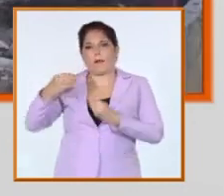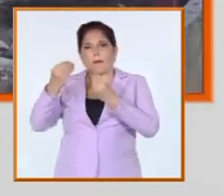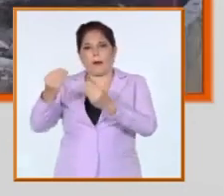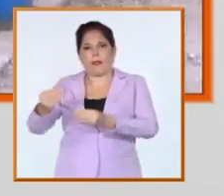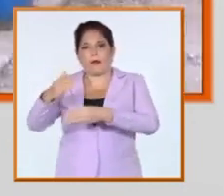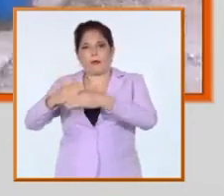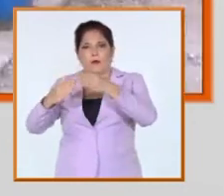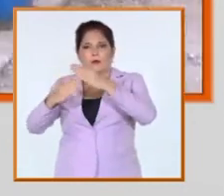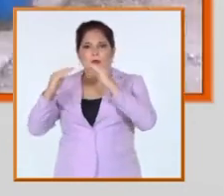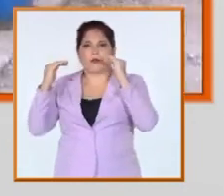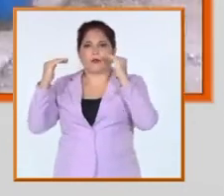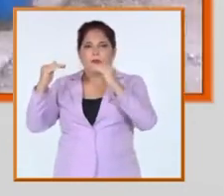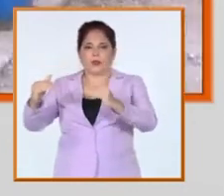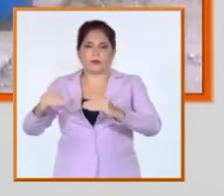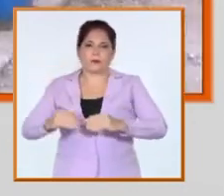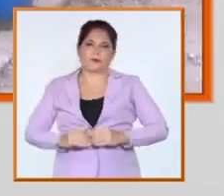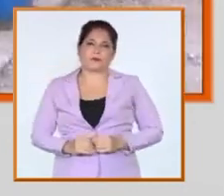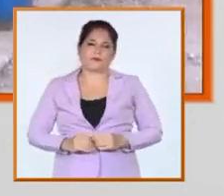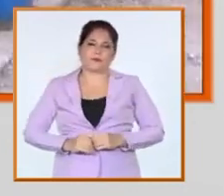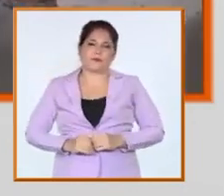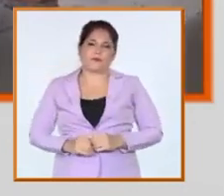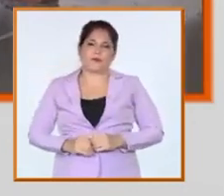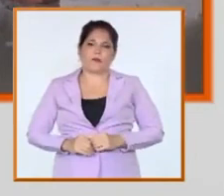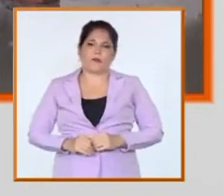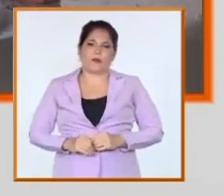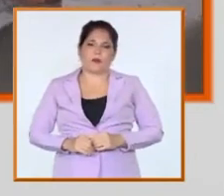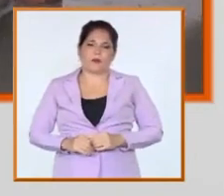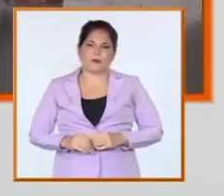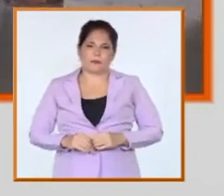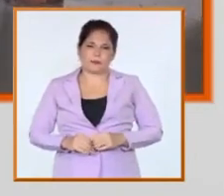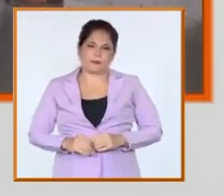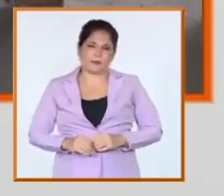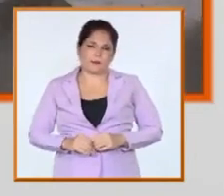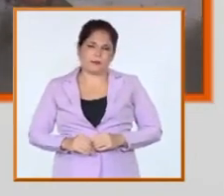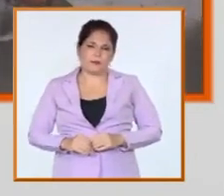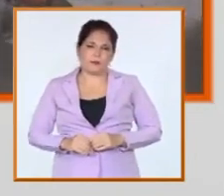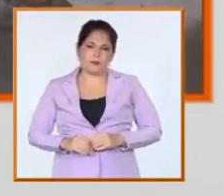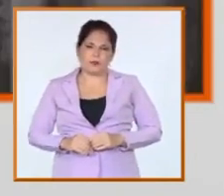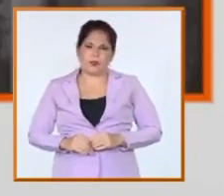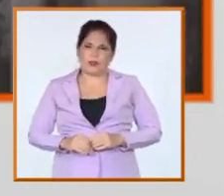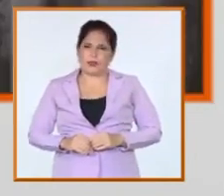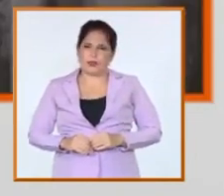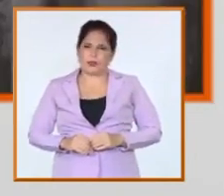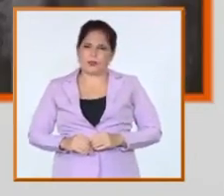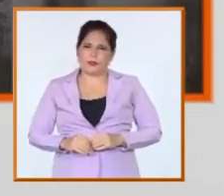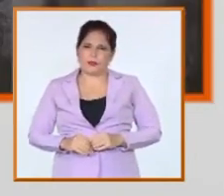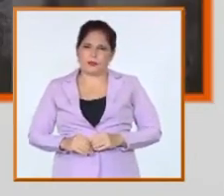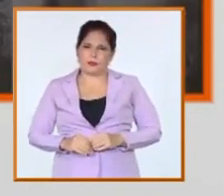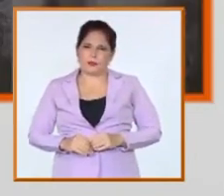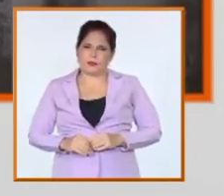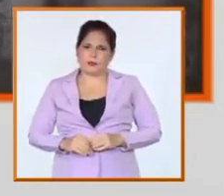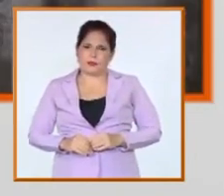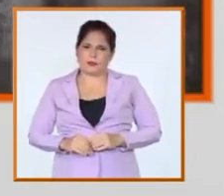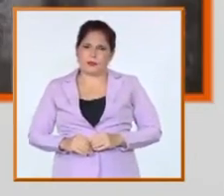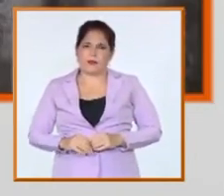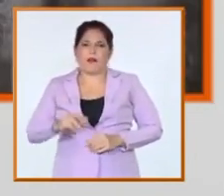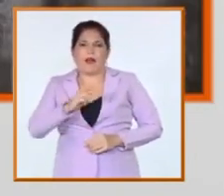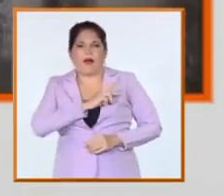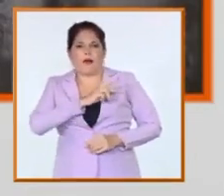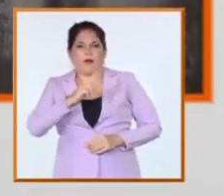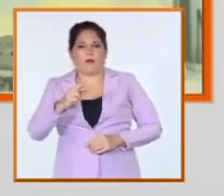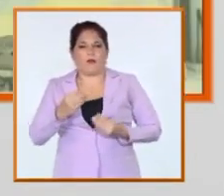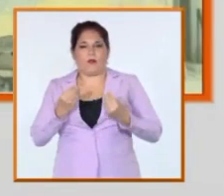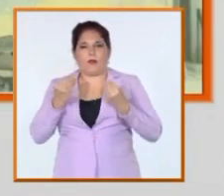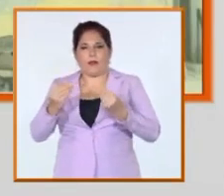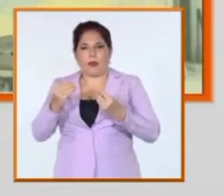O sea que fíjate que si nosotros vemos el el la dirección de la Revolución le ha dado